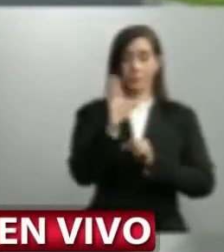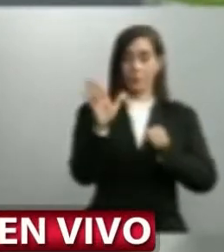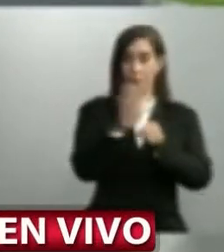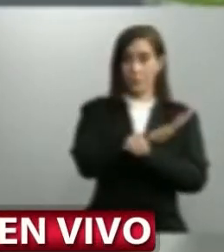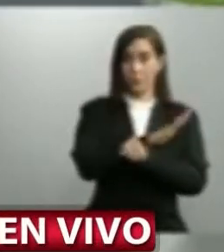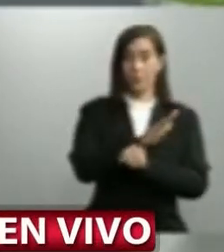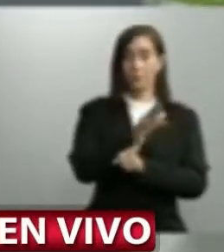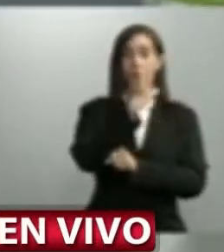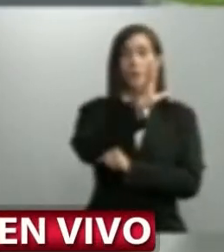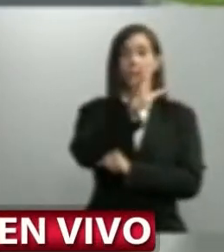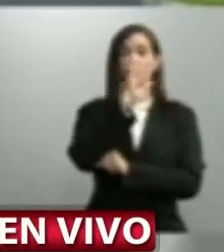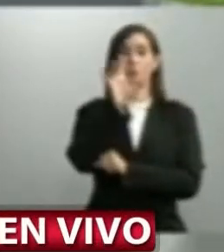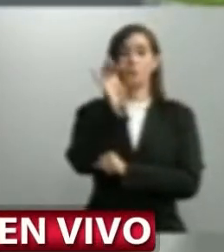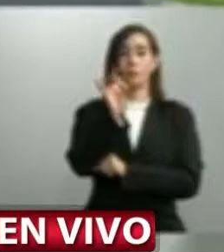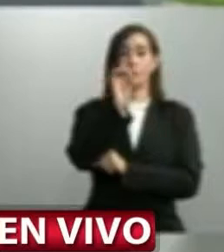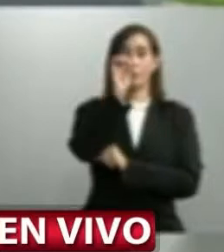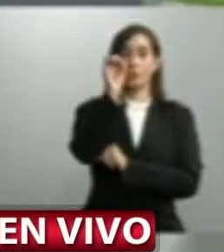de